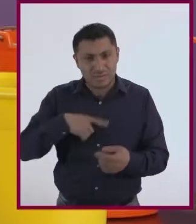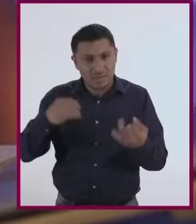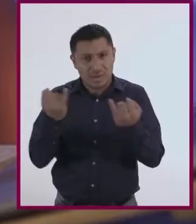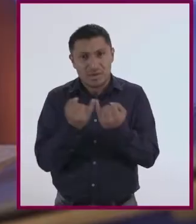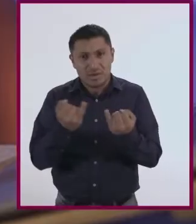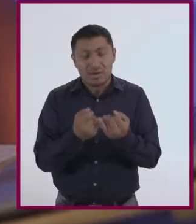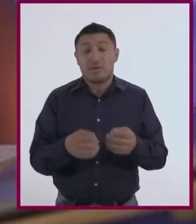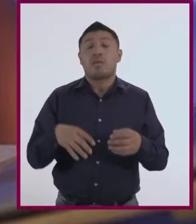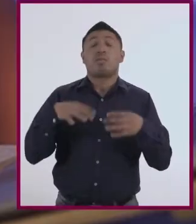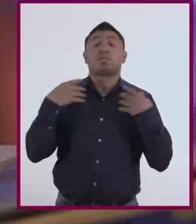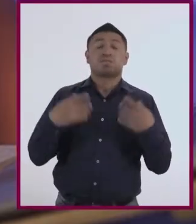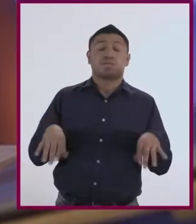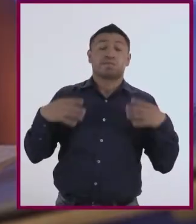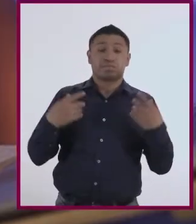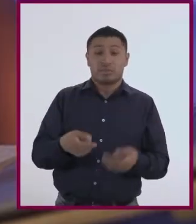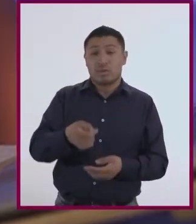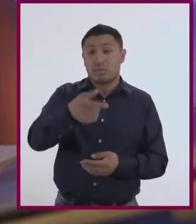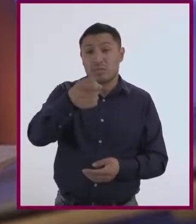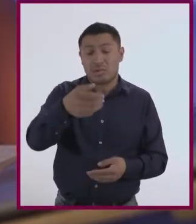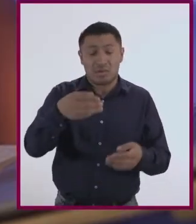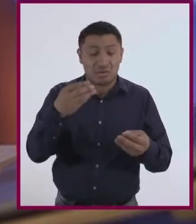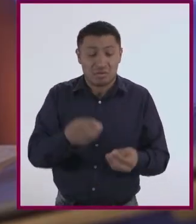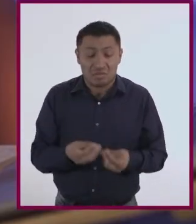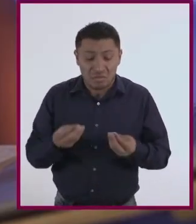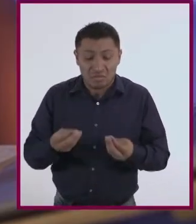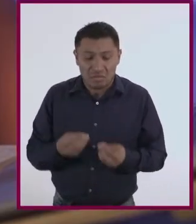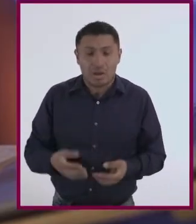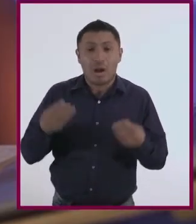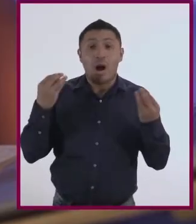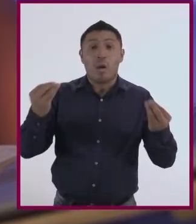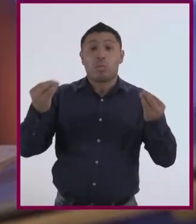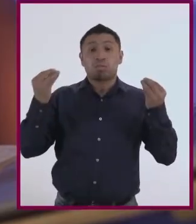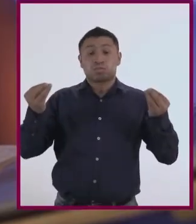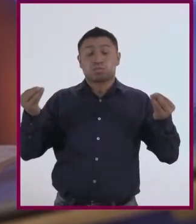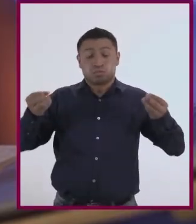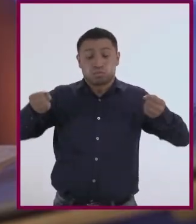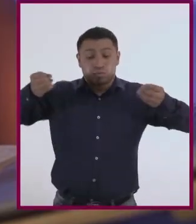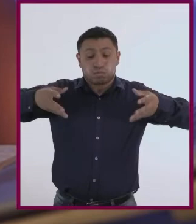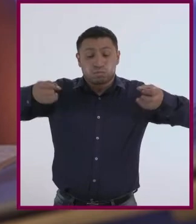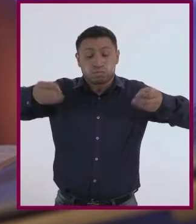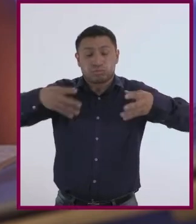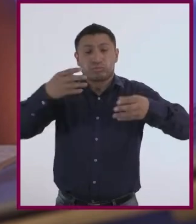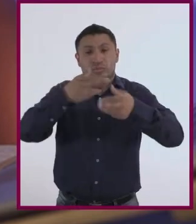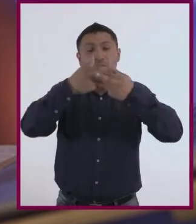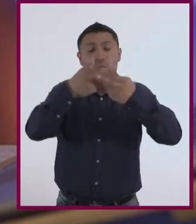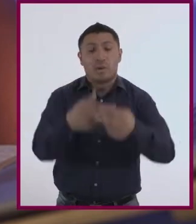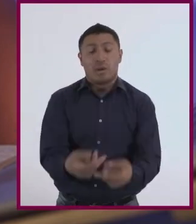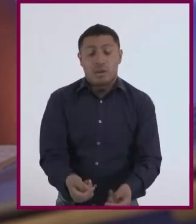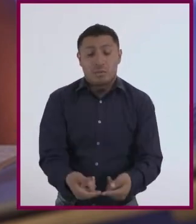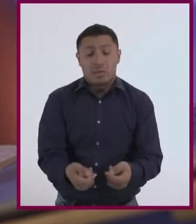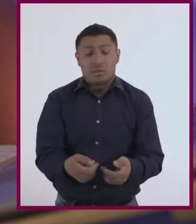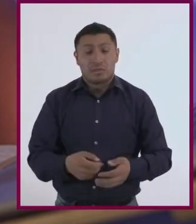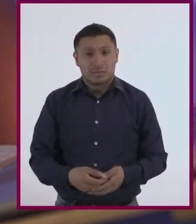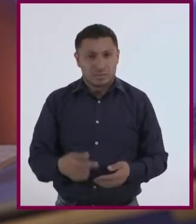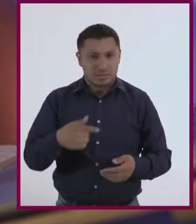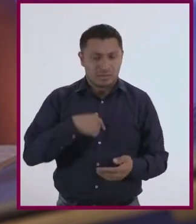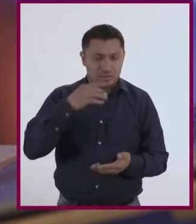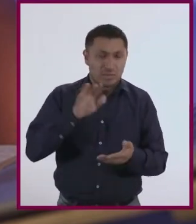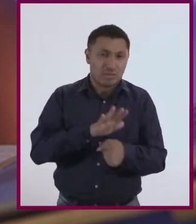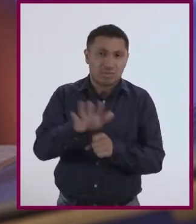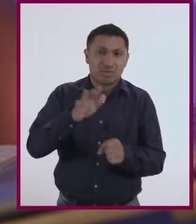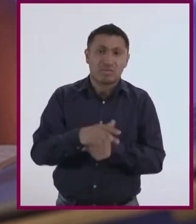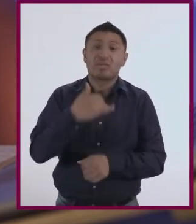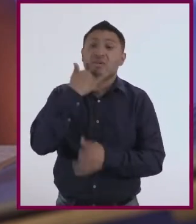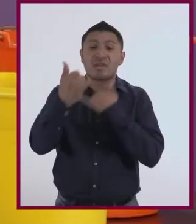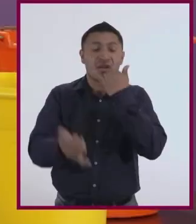ustedes. ¡Wow! Me impresiona qué poquita materia orgánica a partir de tanta que se agrega al inicio. Tengo otra pregunta. ¿Cuáles son los errores más comunes